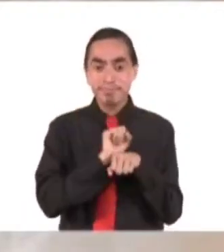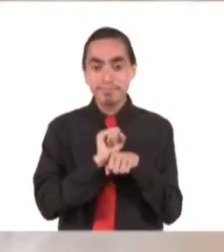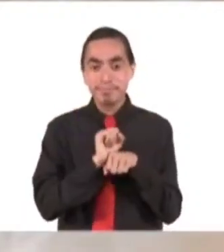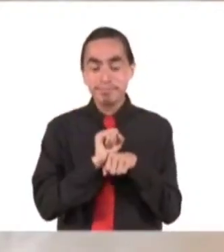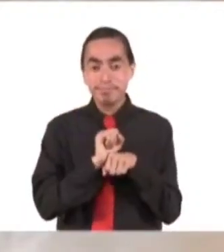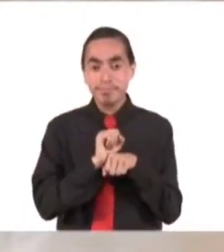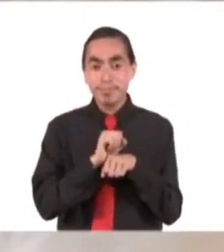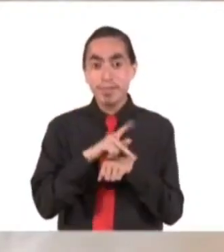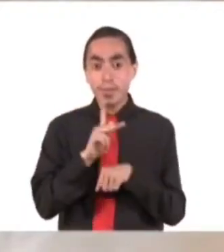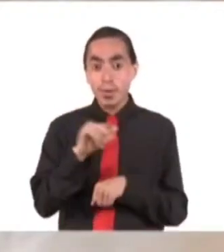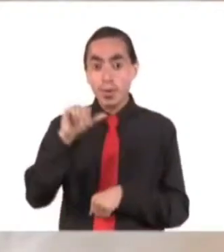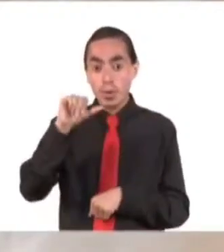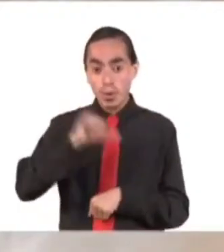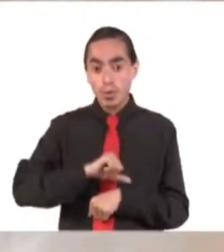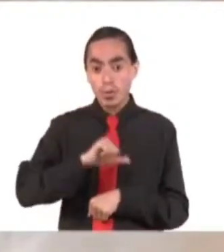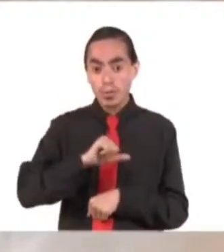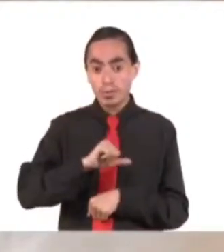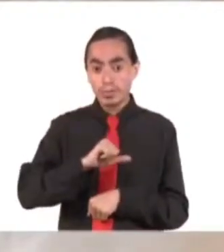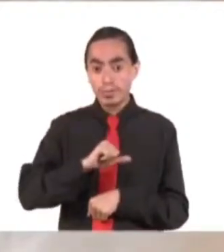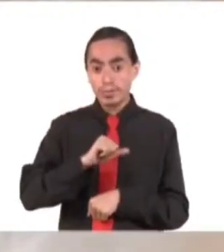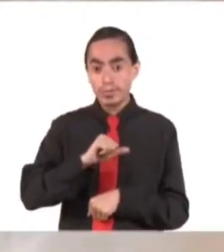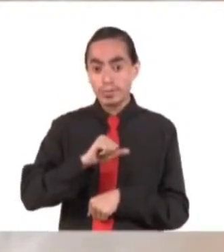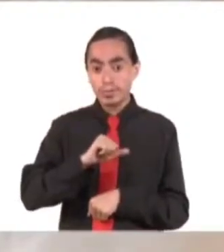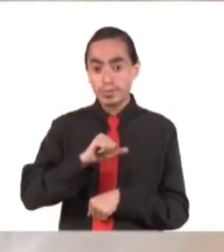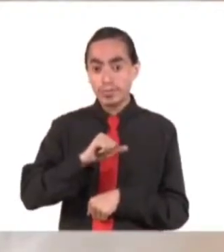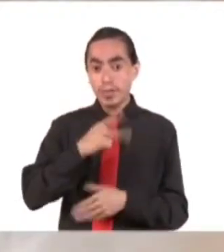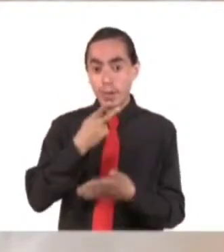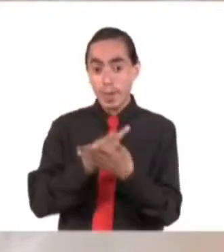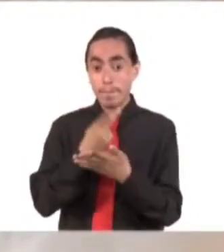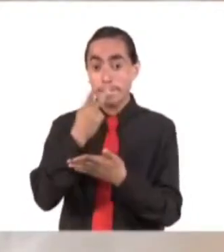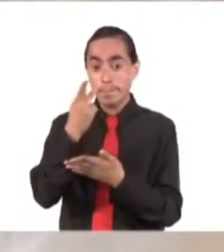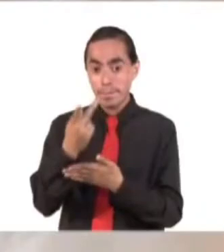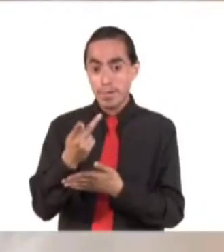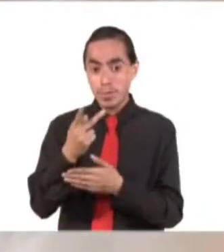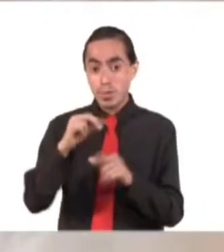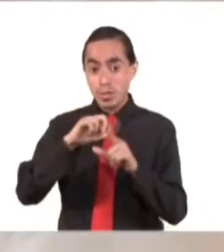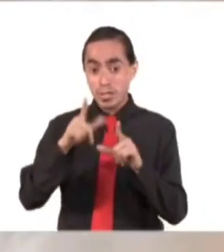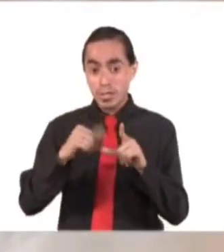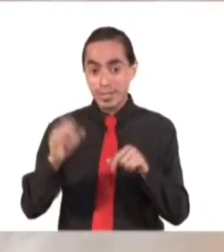pero el día de hoy le dieron el Premio Nacional de Ciencias, así que